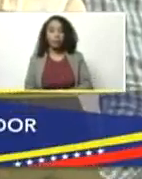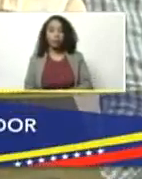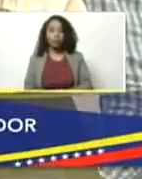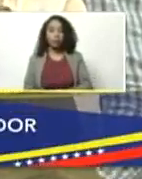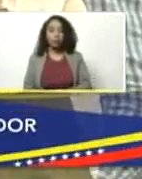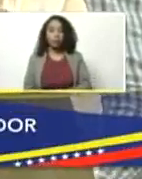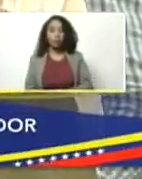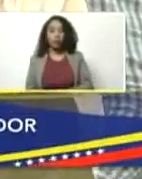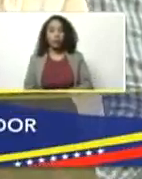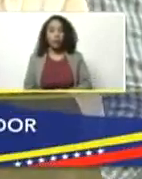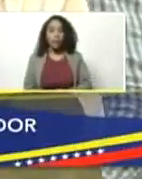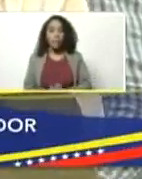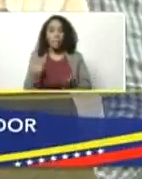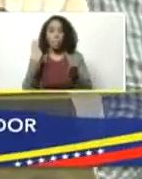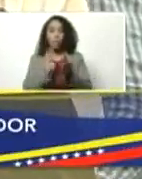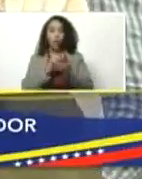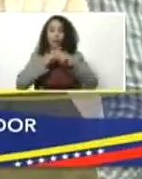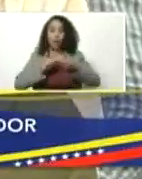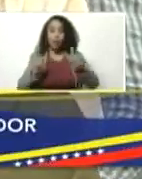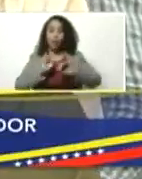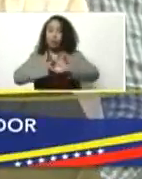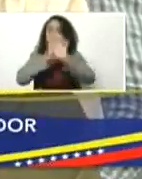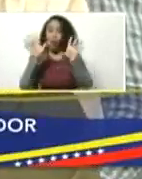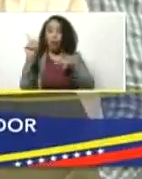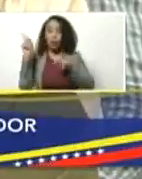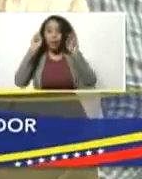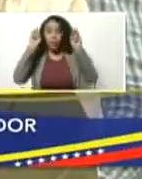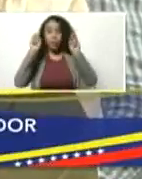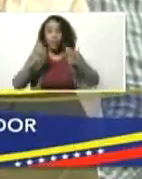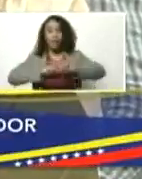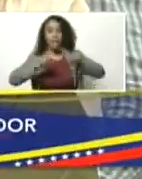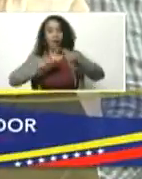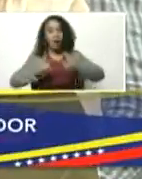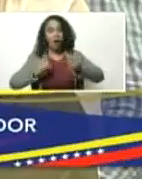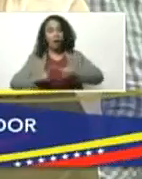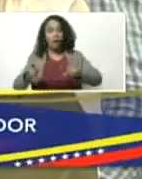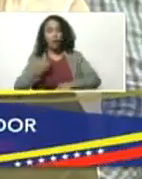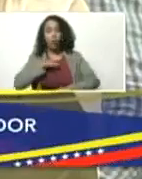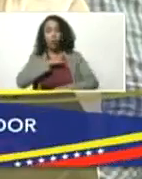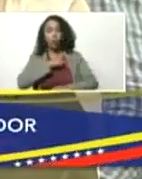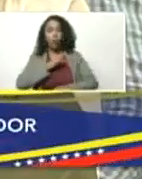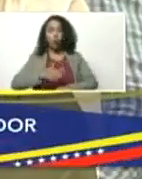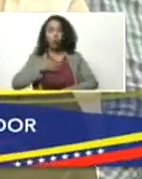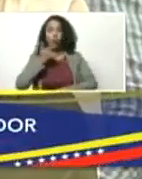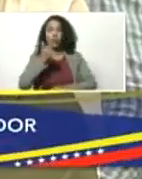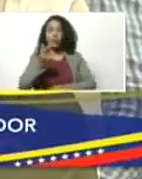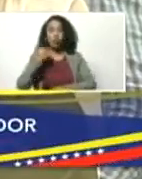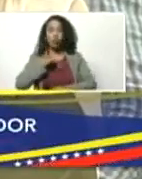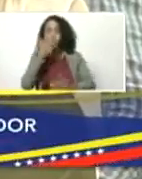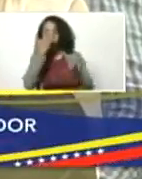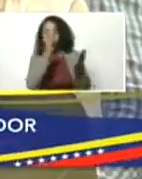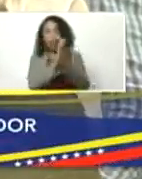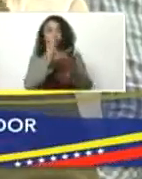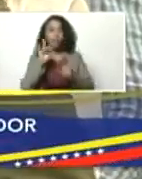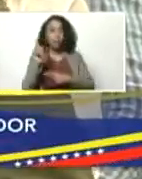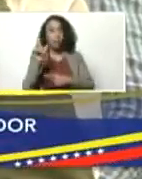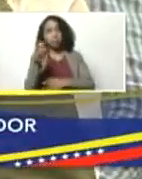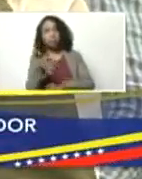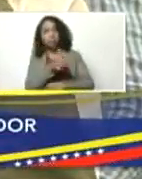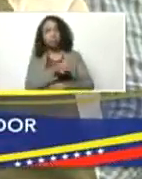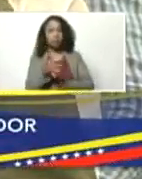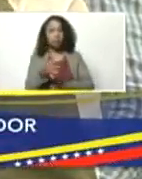sin estableciendo las diferencias claramente y los contextos distintos, en el caso nuestro podemos decir que nos estamos enfrentando